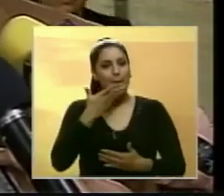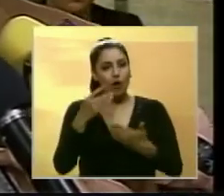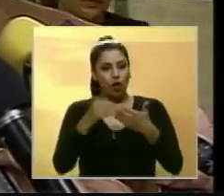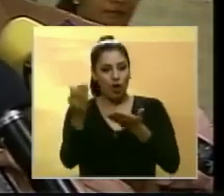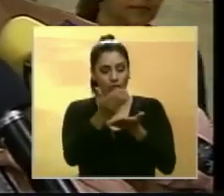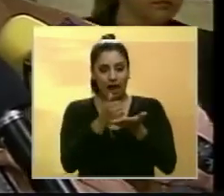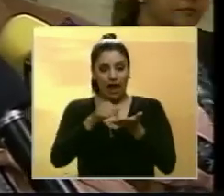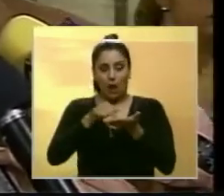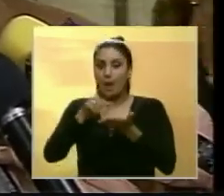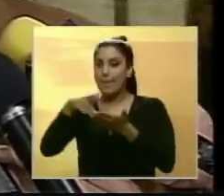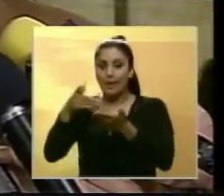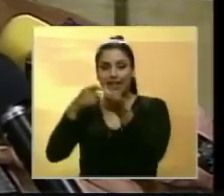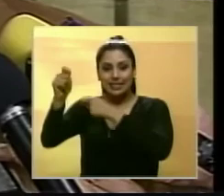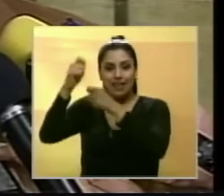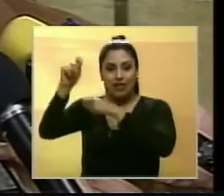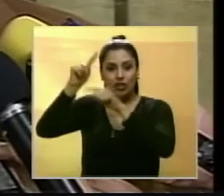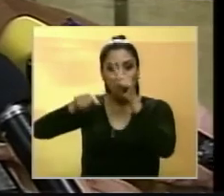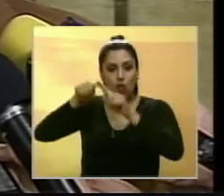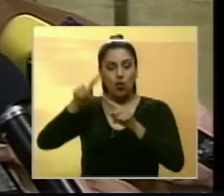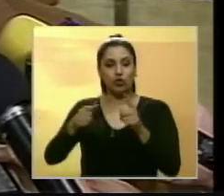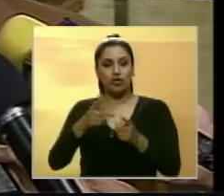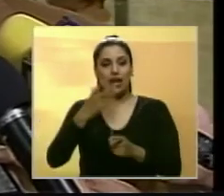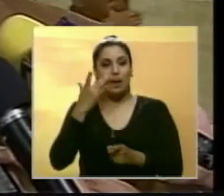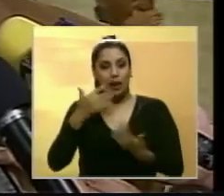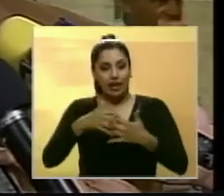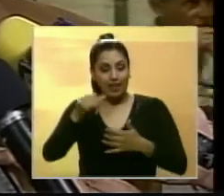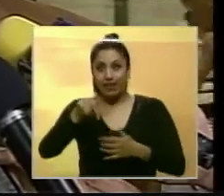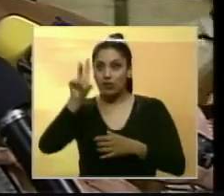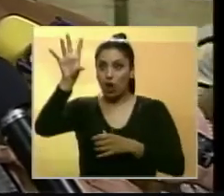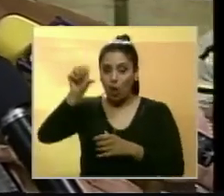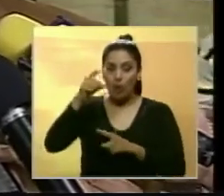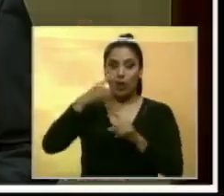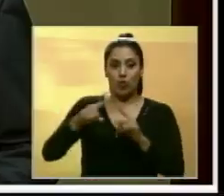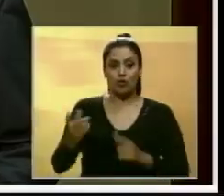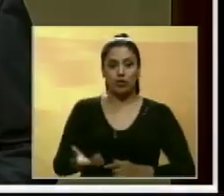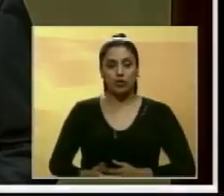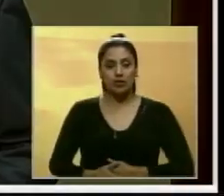divisas necesarias para importar aquellas materias primas que no se producen en Venezuela.